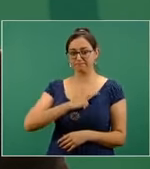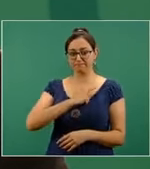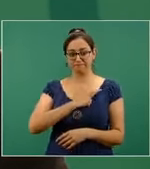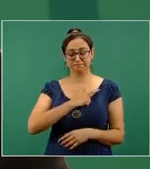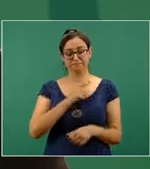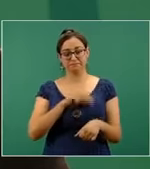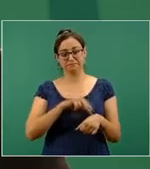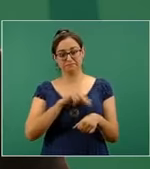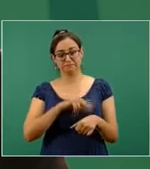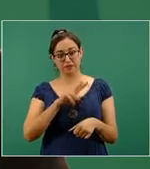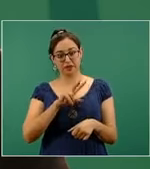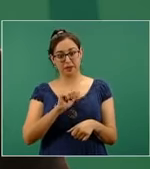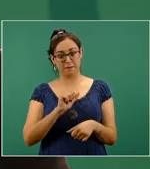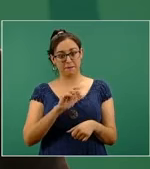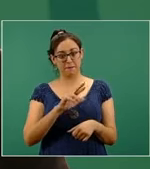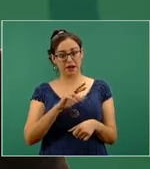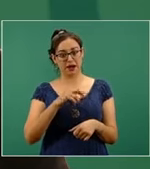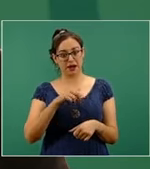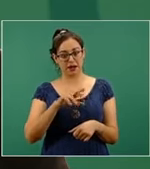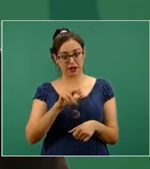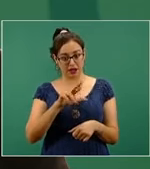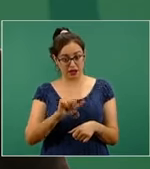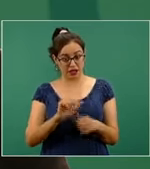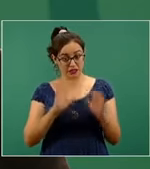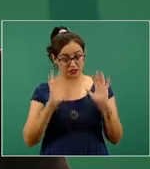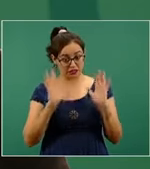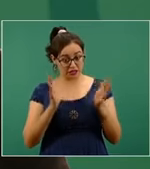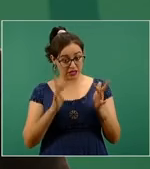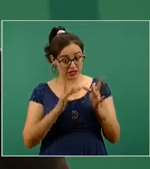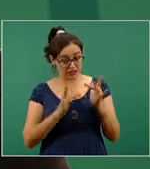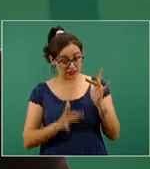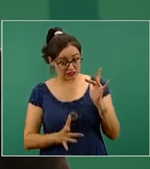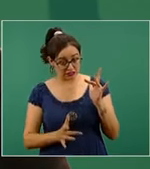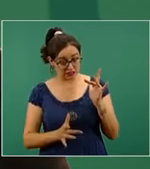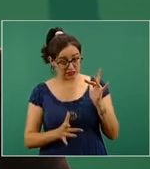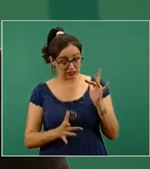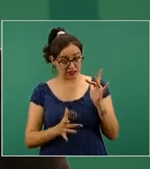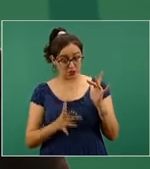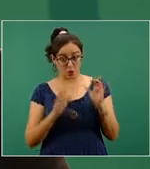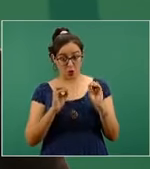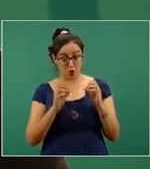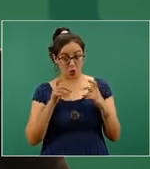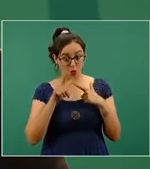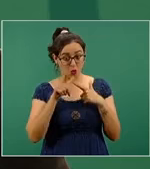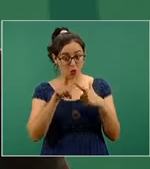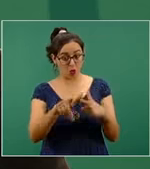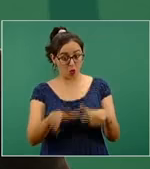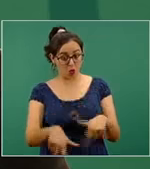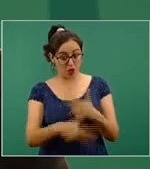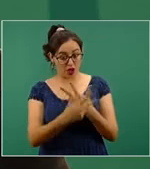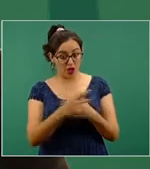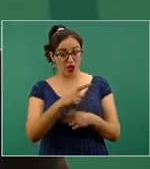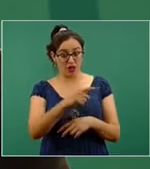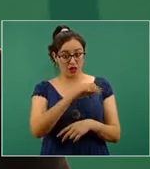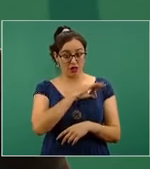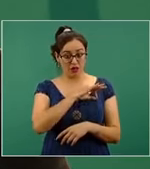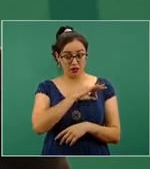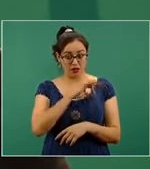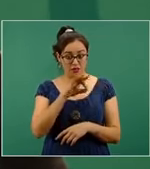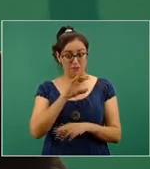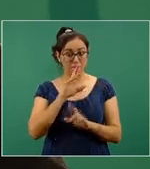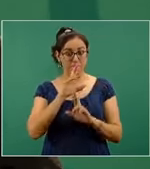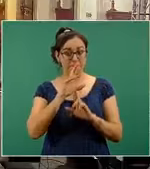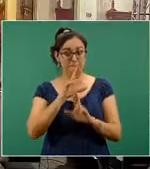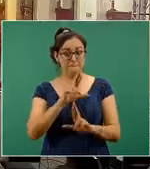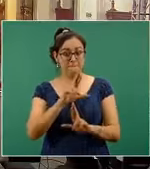se desconectó. Yo creo que él sería una figura obviamente muy reconocida para poder responder la primera